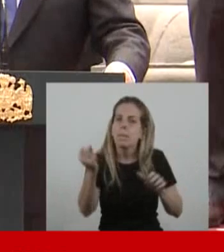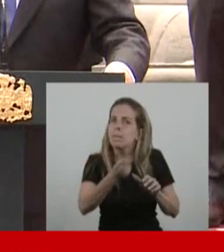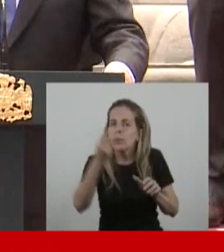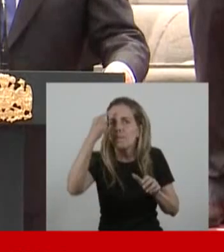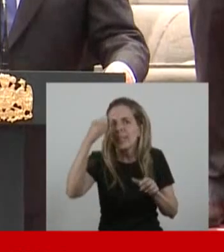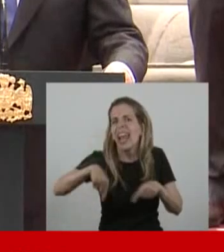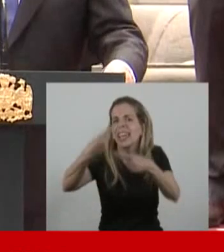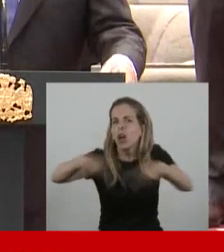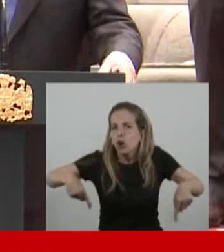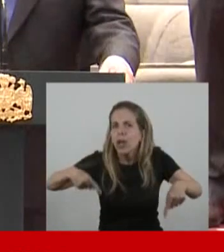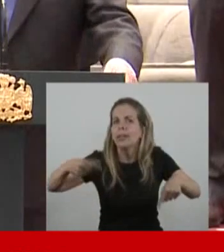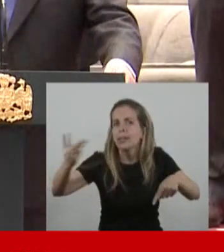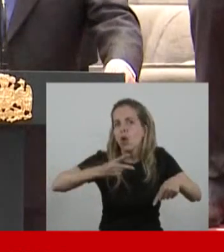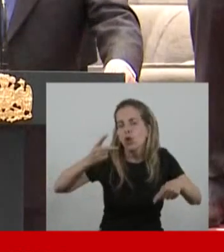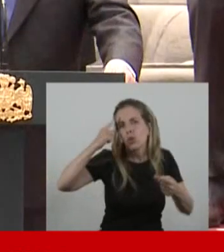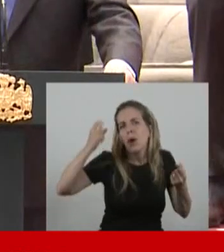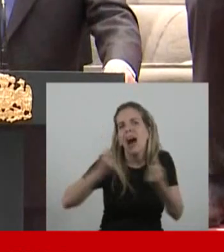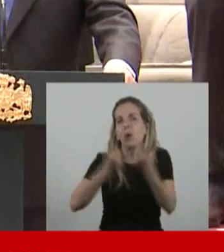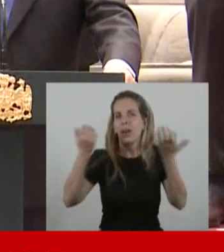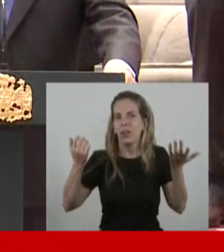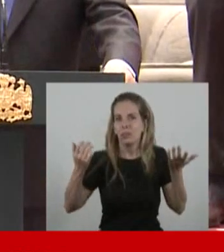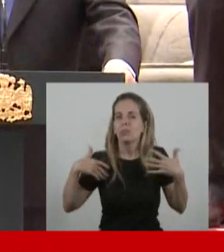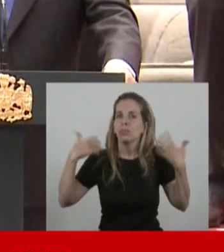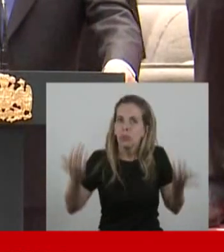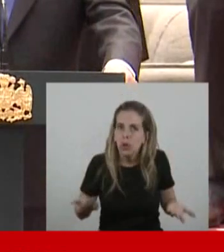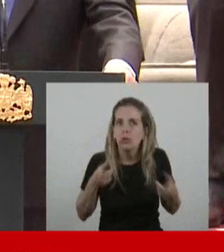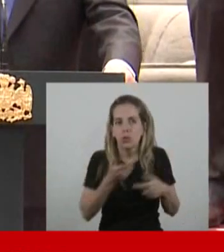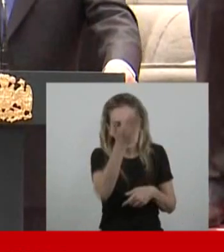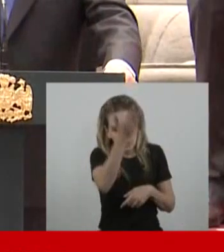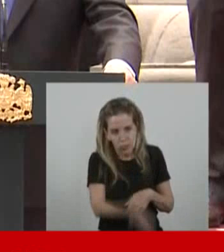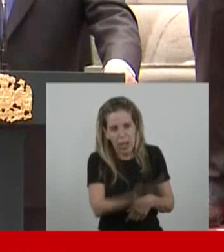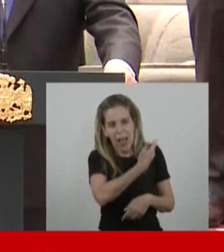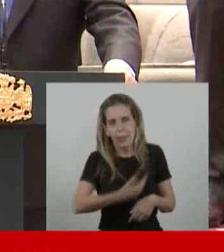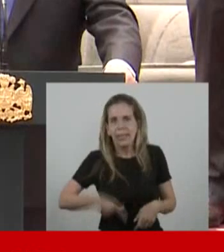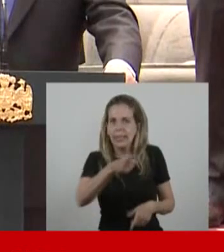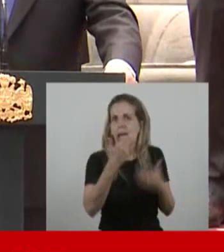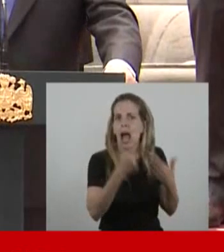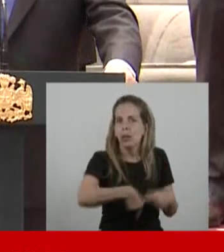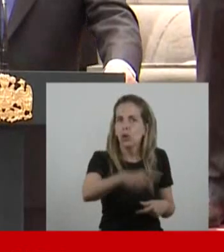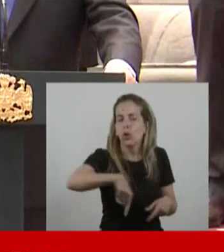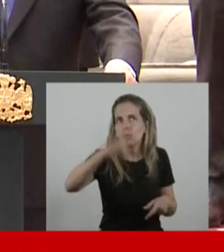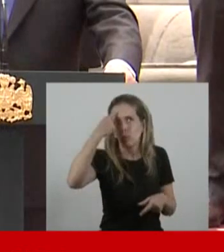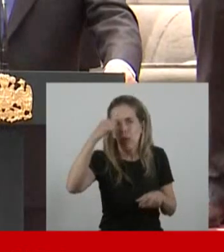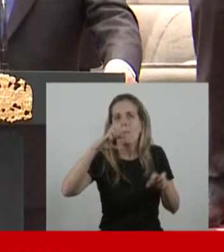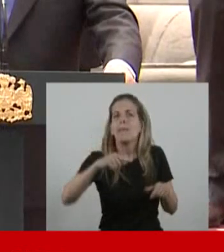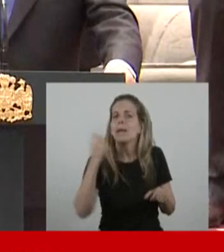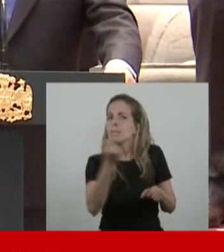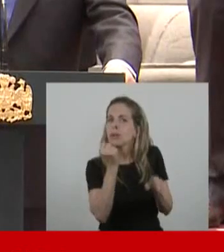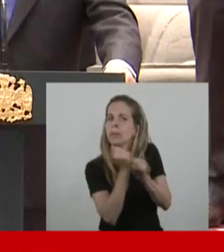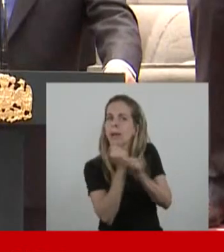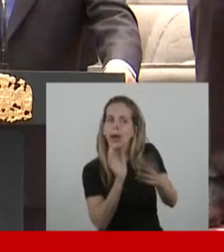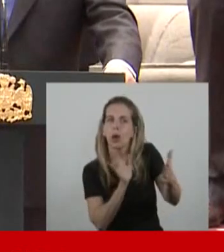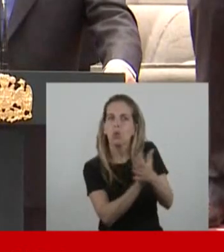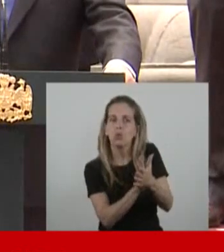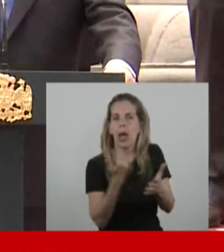muchas más que las diferencias. Así que estoy aquí con el presidente Piñera para ver cómo afrontamos el futuro juntos, chilenos y argentinos,